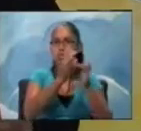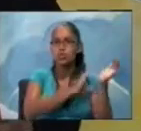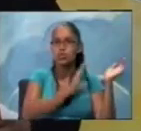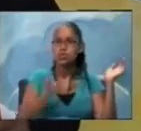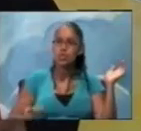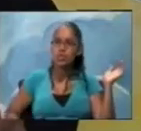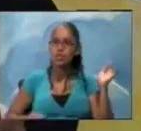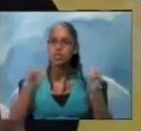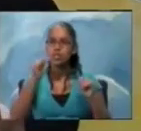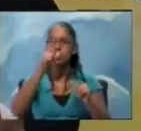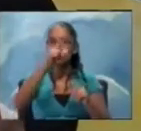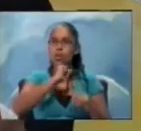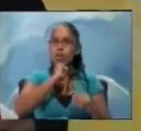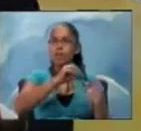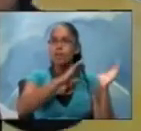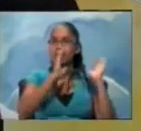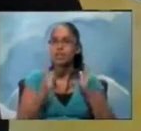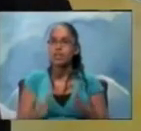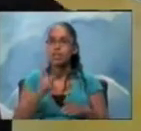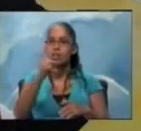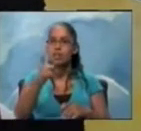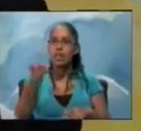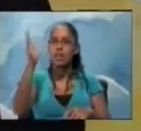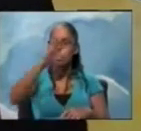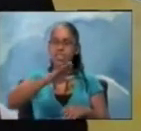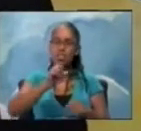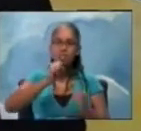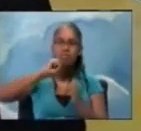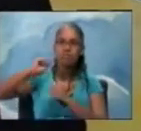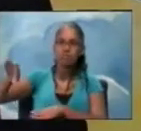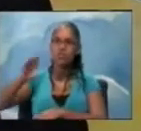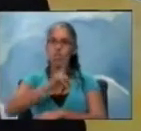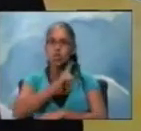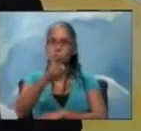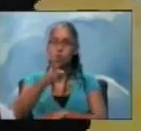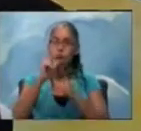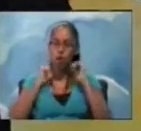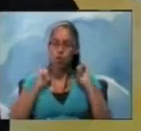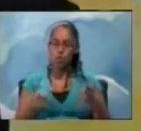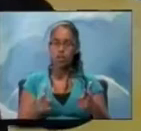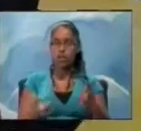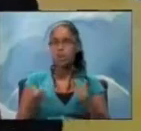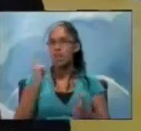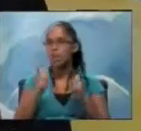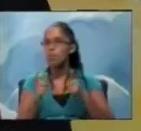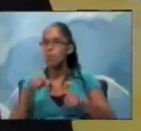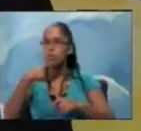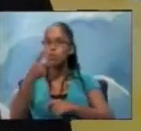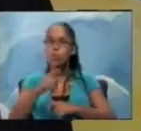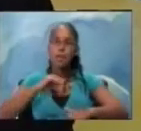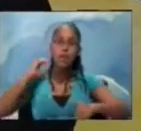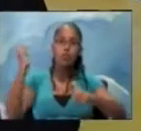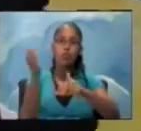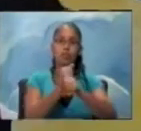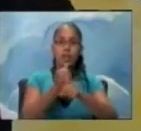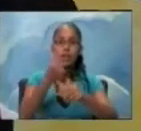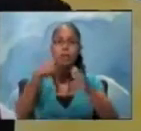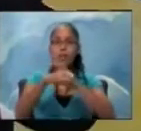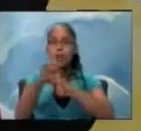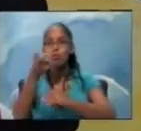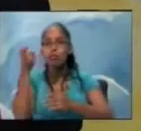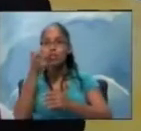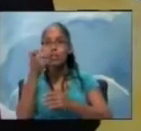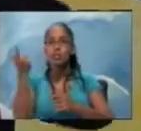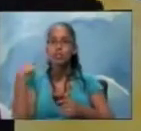usted no está anunciando el Evangelio, está desperdiciando su autoridad. Y a lo mejor cuando la vaya a encontrar y la vaya a buscar, la va a